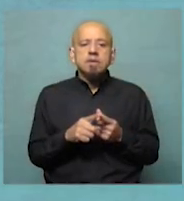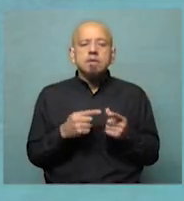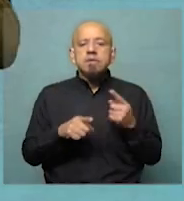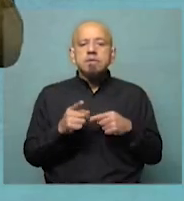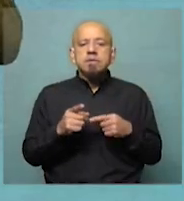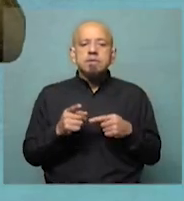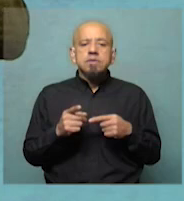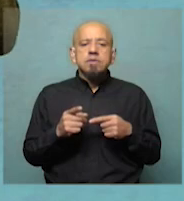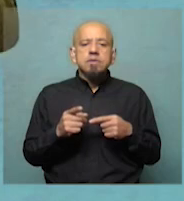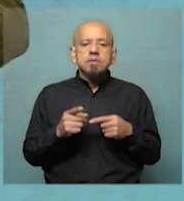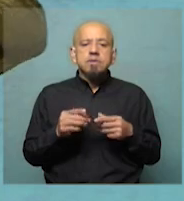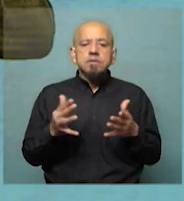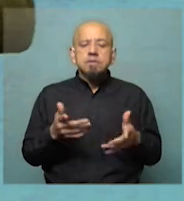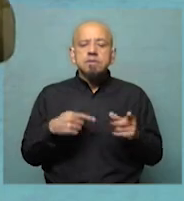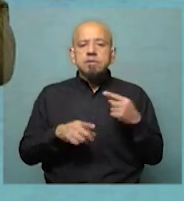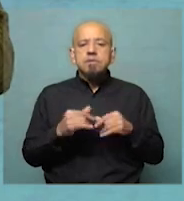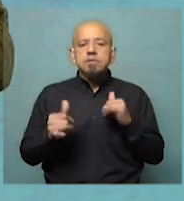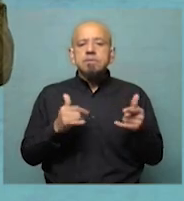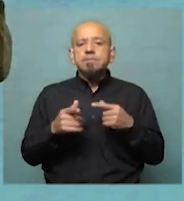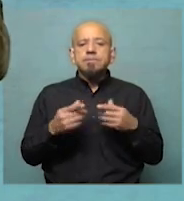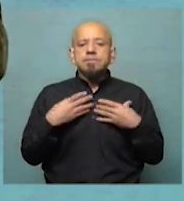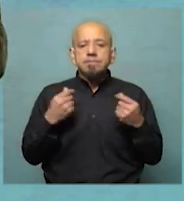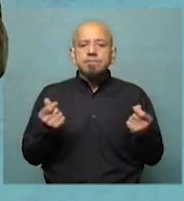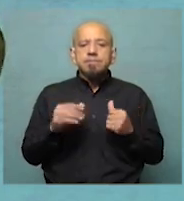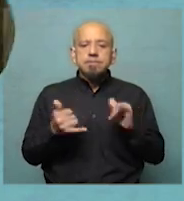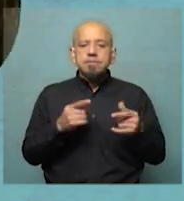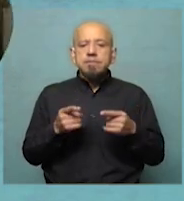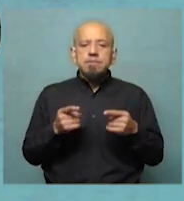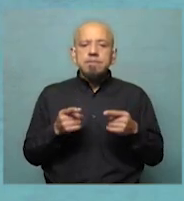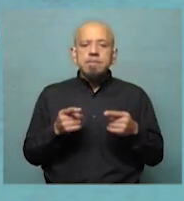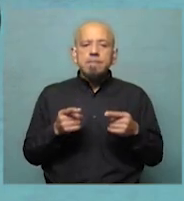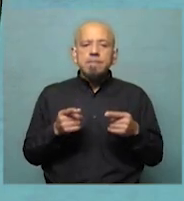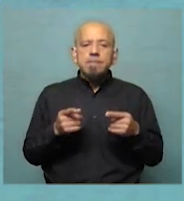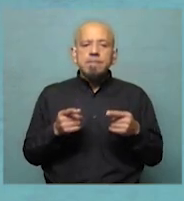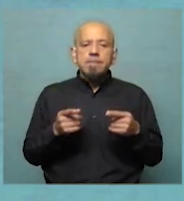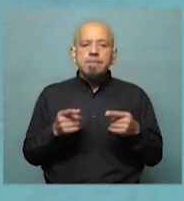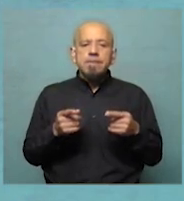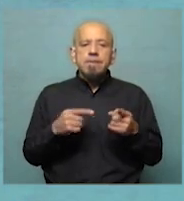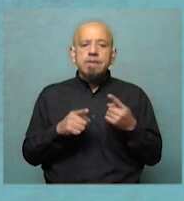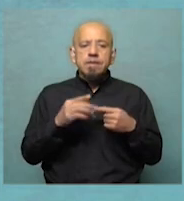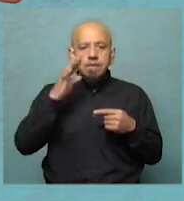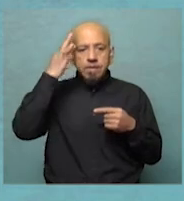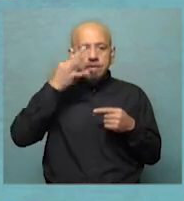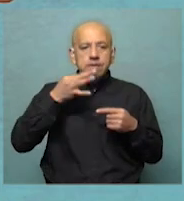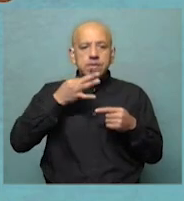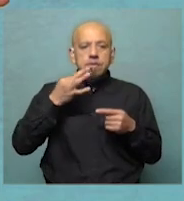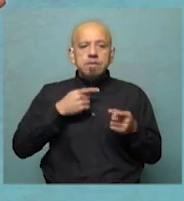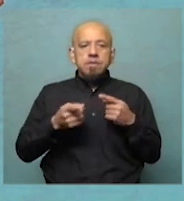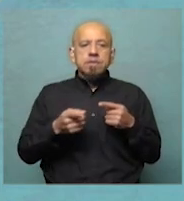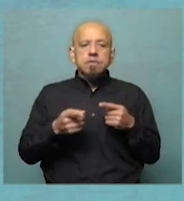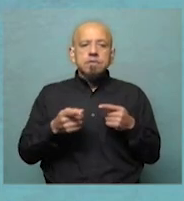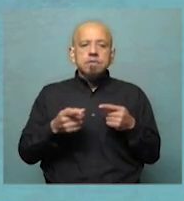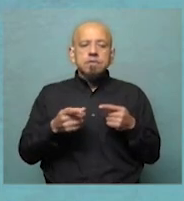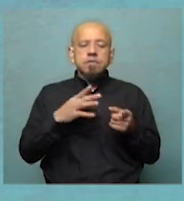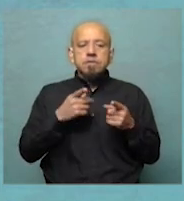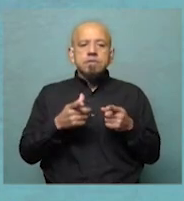capaz es la diversión o lo que se siente cuando se juega eso, que realmente razonar lo que está diciendo